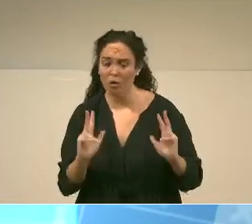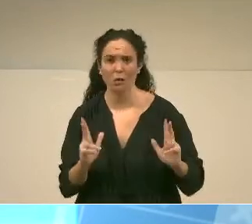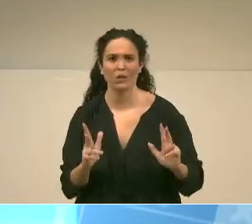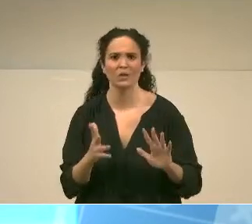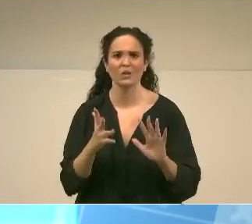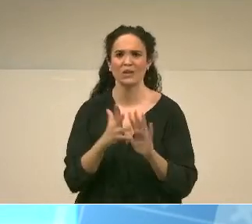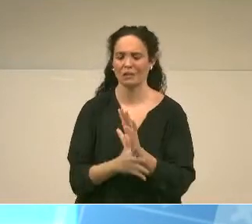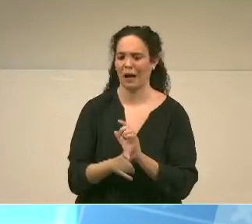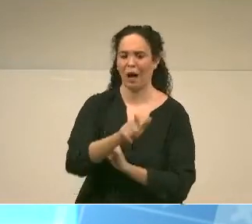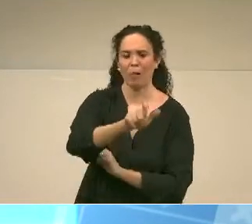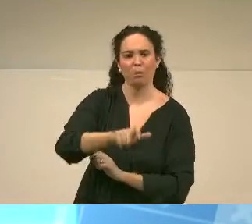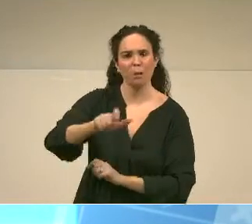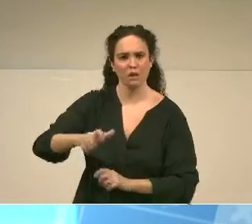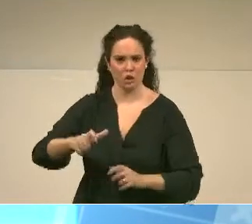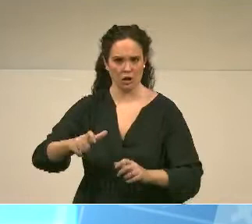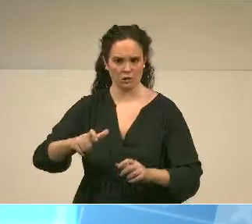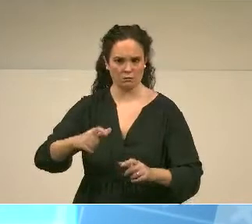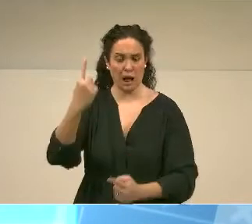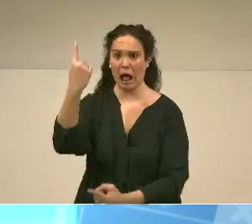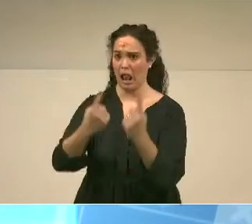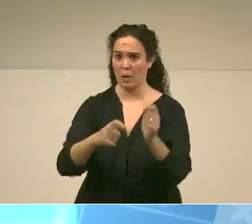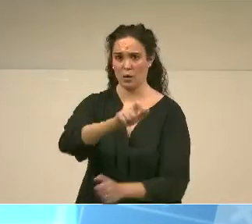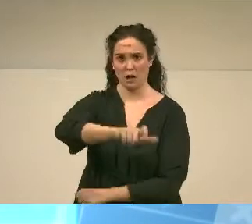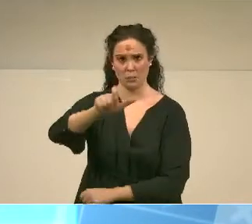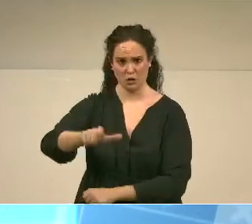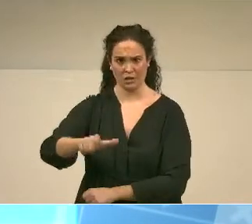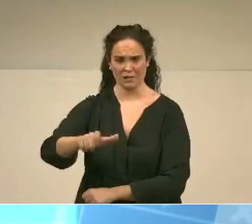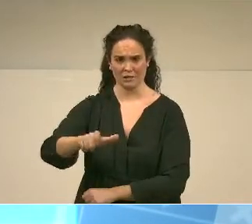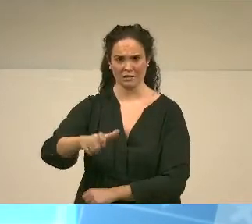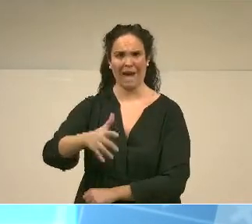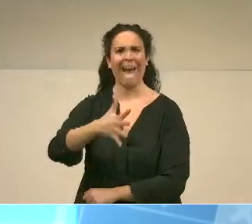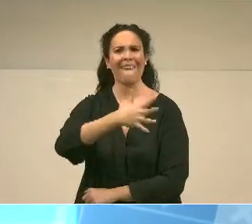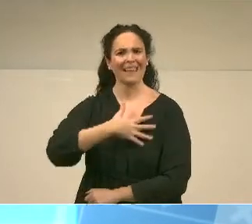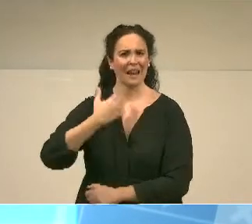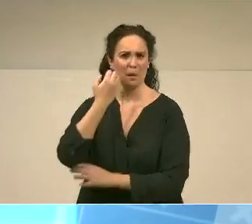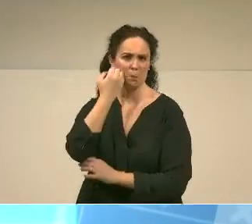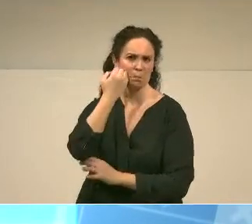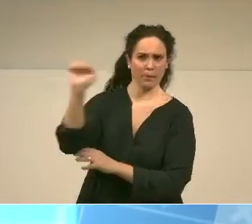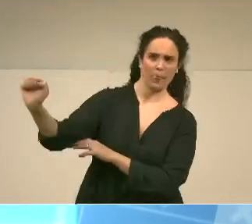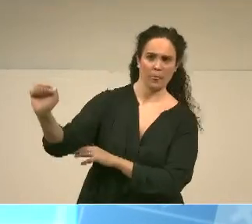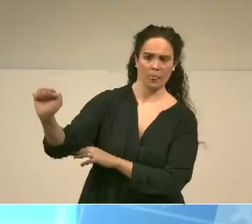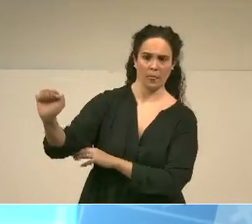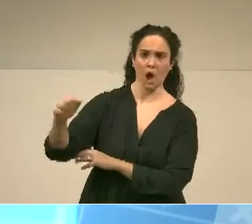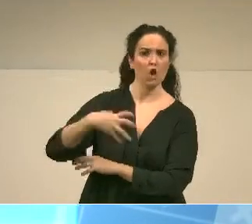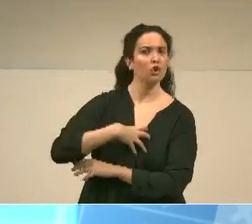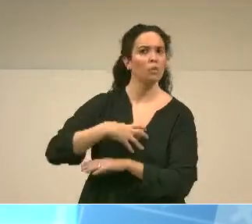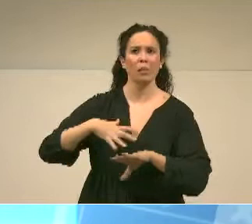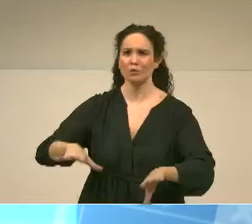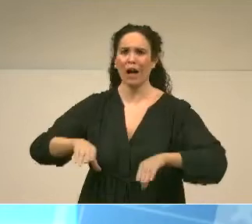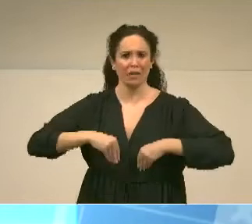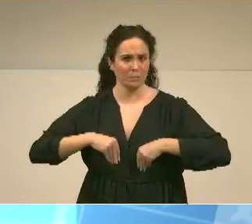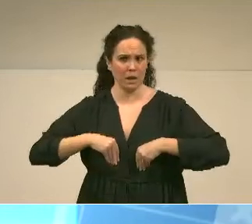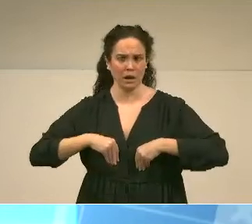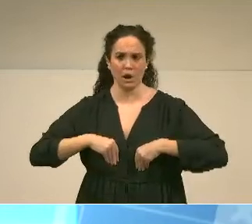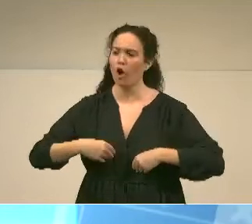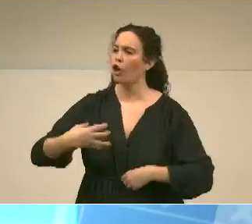bizi diren zenbait herritarrek nahita eta deliberatuki apurtzea, gainditzea eta ez